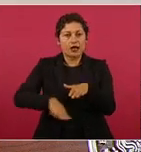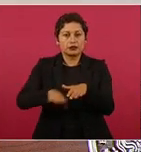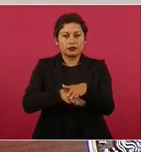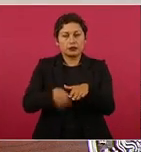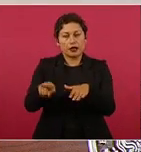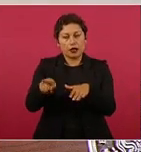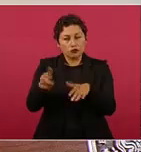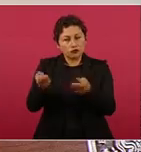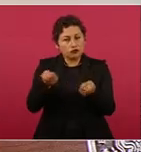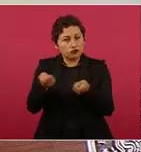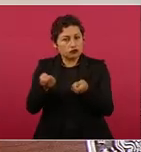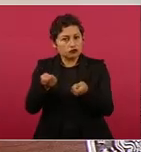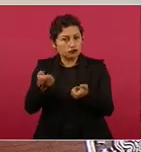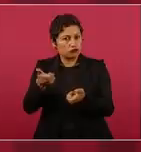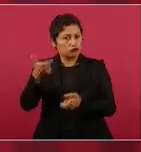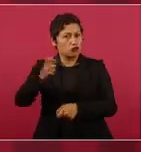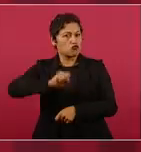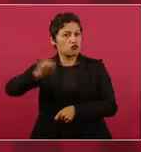es